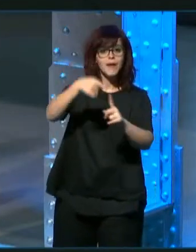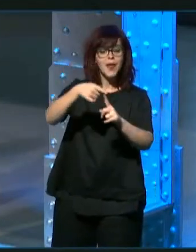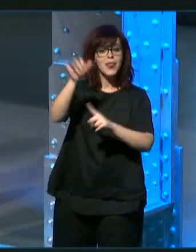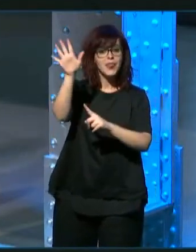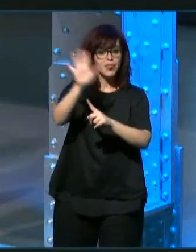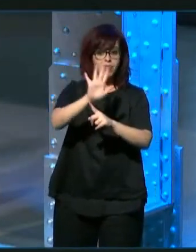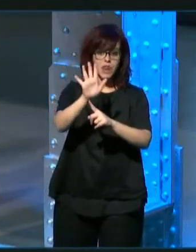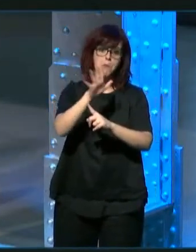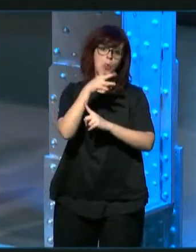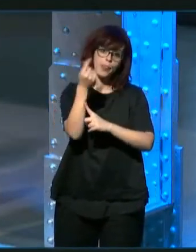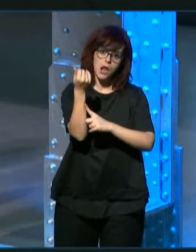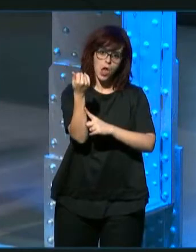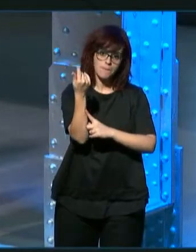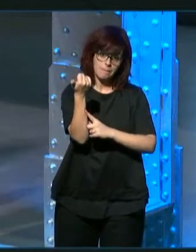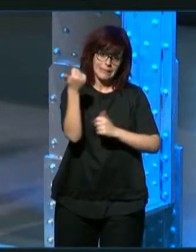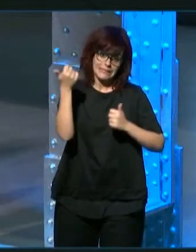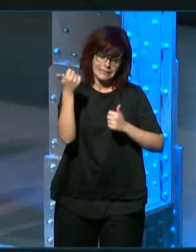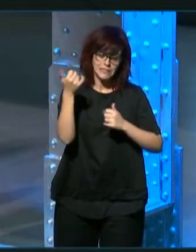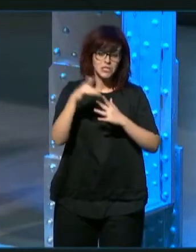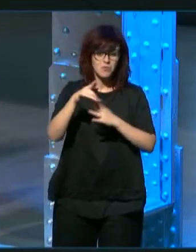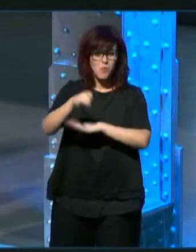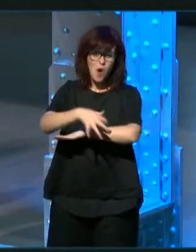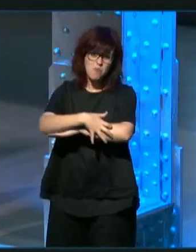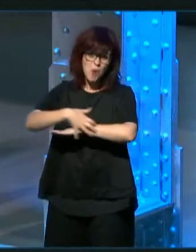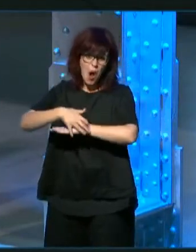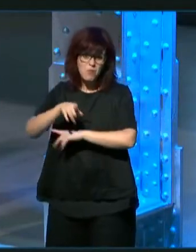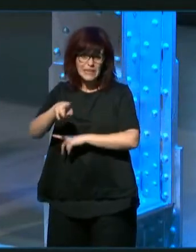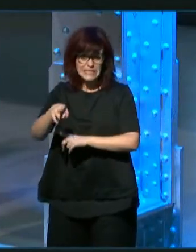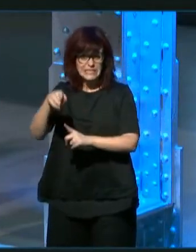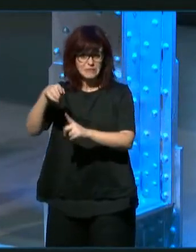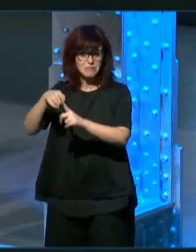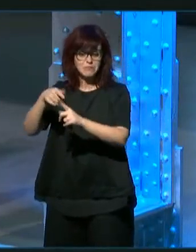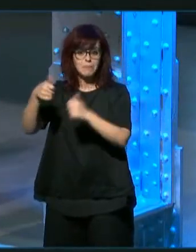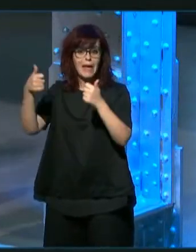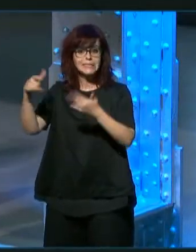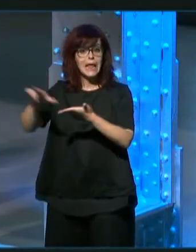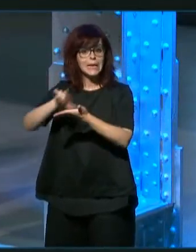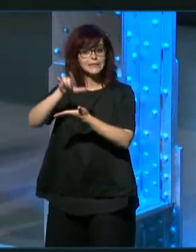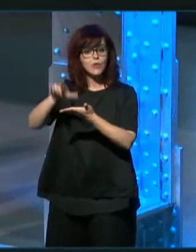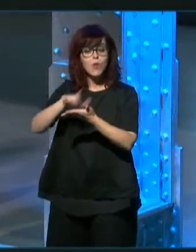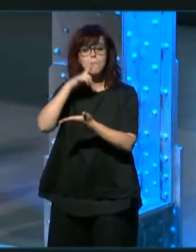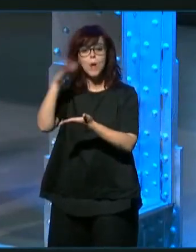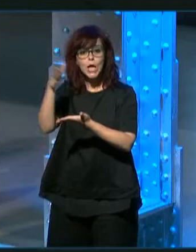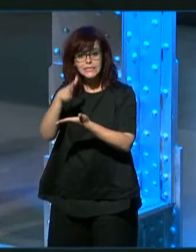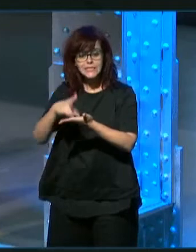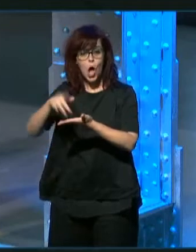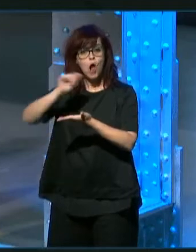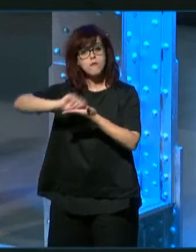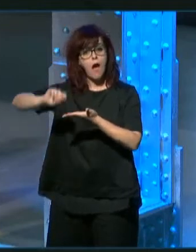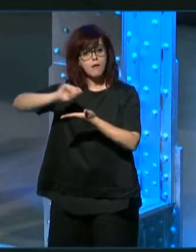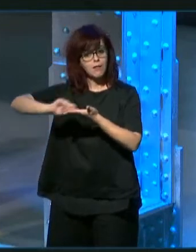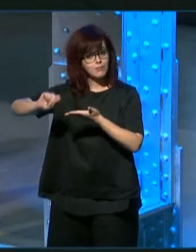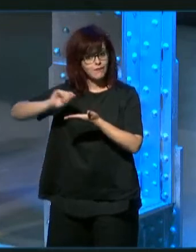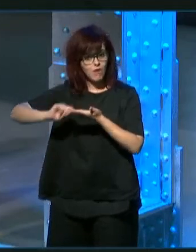que tenían más dinero, y los que éramos más pobrecitos nos dedicábamos a la literatura, a la poesía o a la narrativa. Esa era nuestra manera